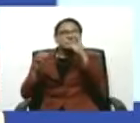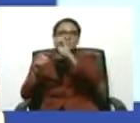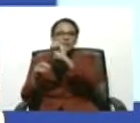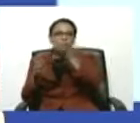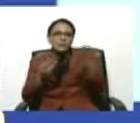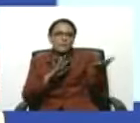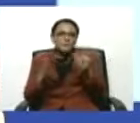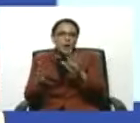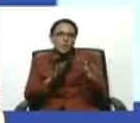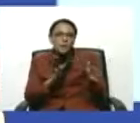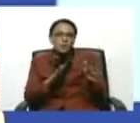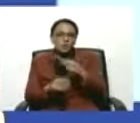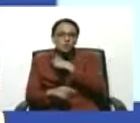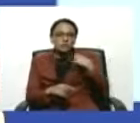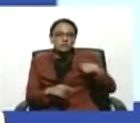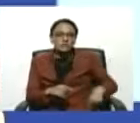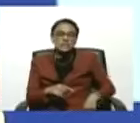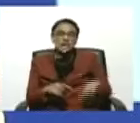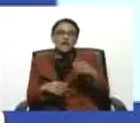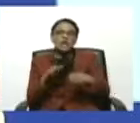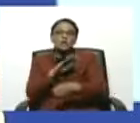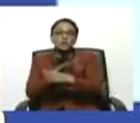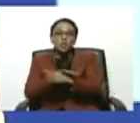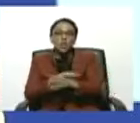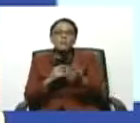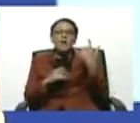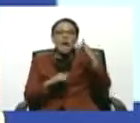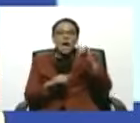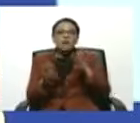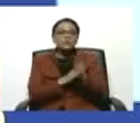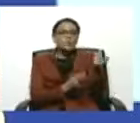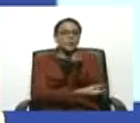70 china Todavía tenía una economía